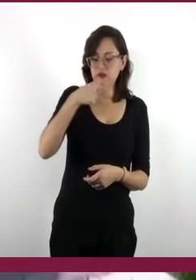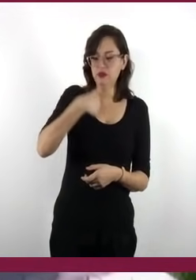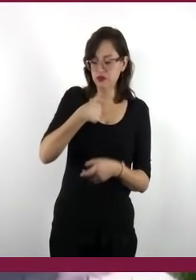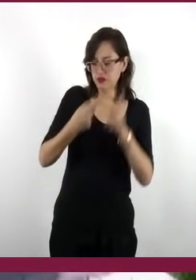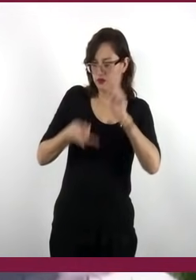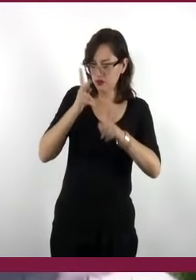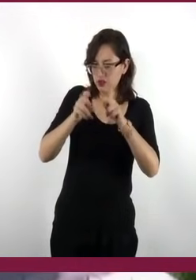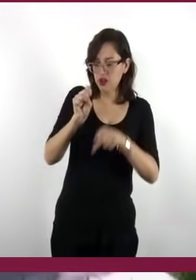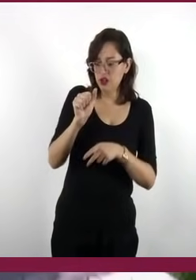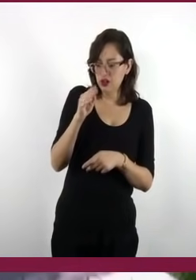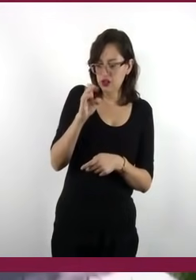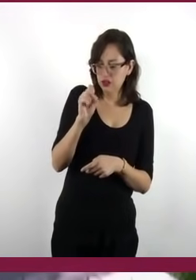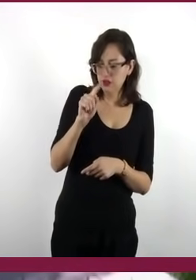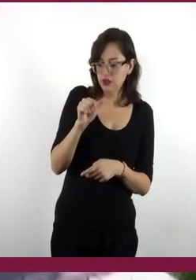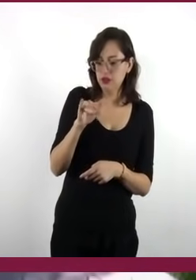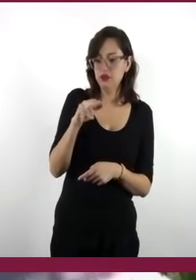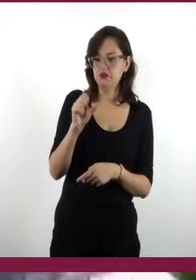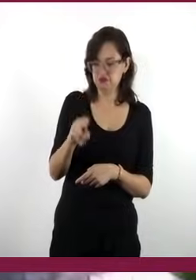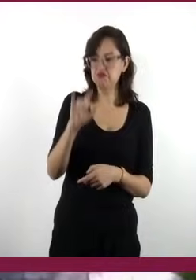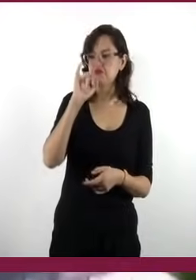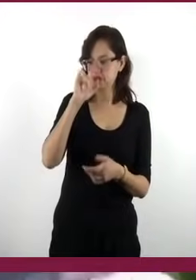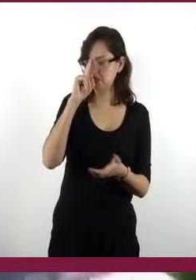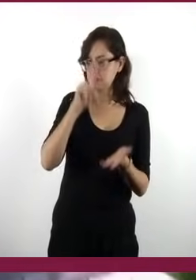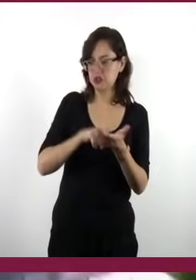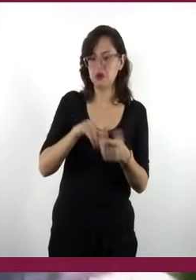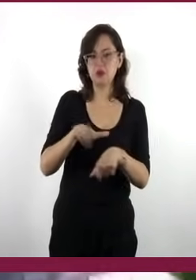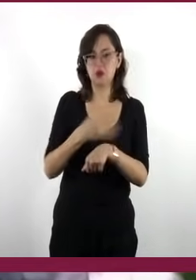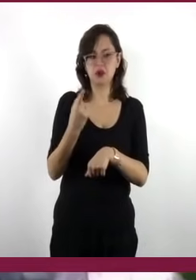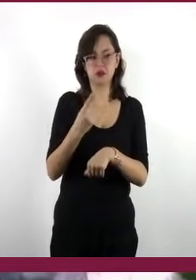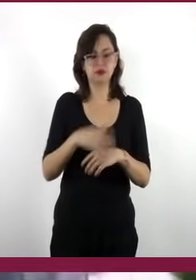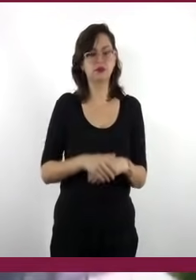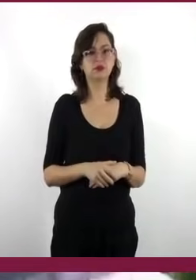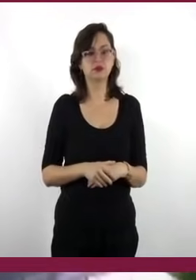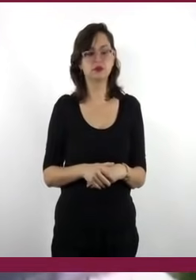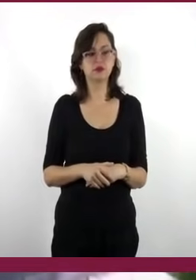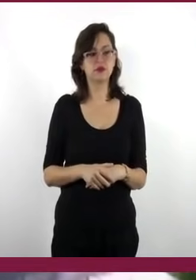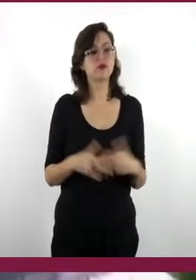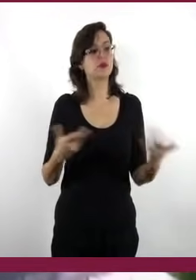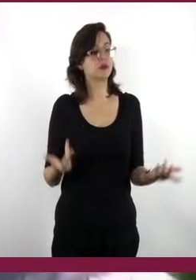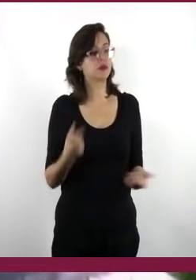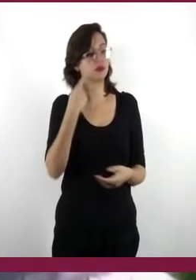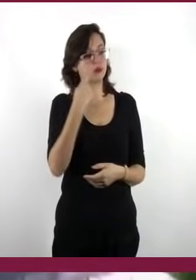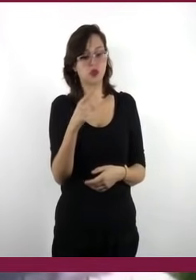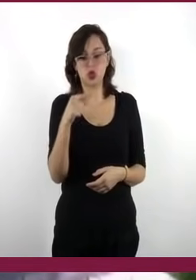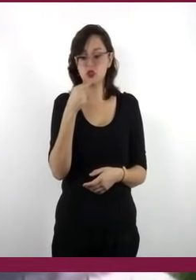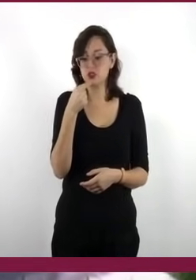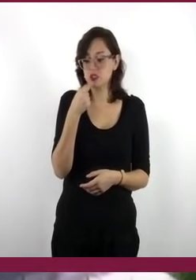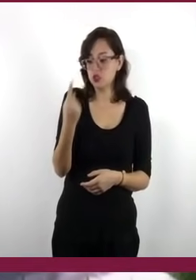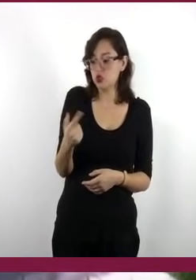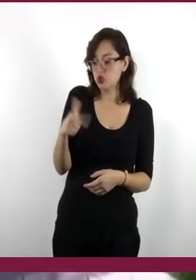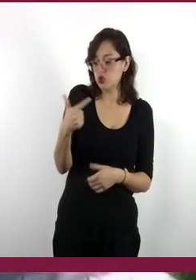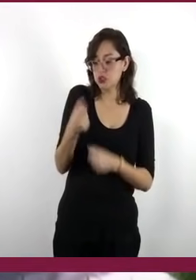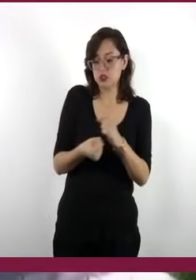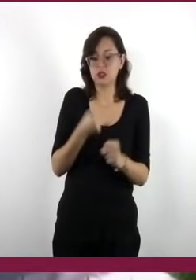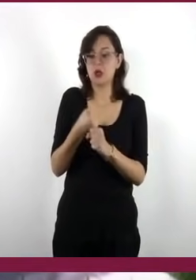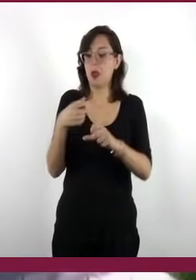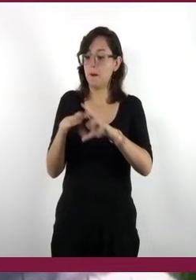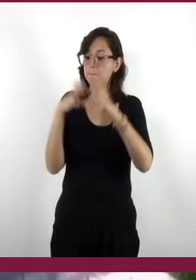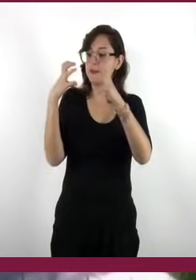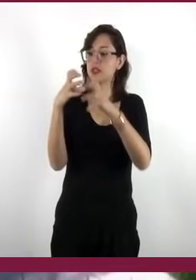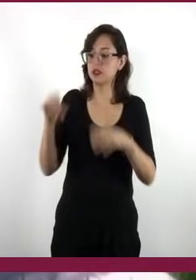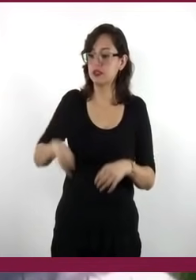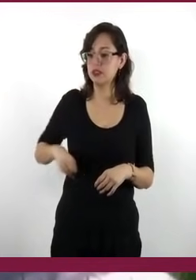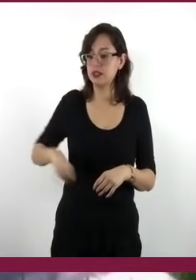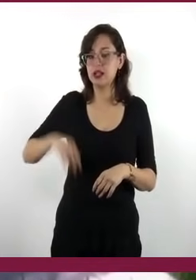Sebastián, le voy a creer, o voy a hablar con David o con Emiliano? Porque si ven que el niño de 12 años está interesado por el planeta